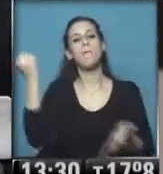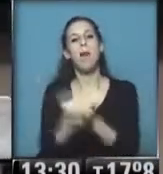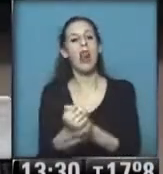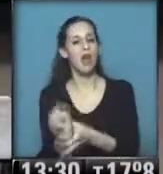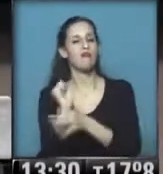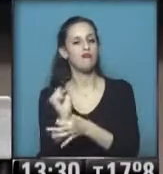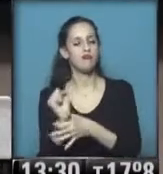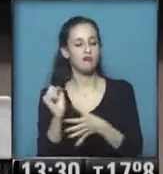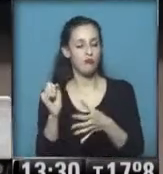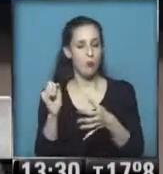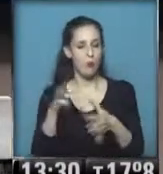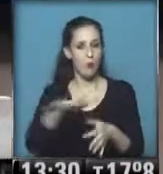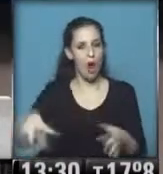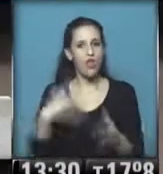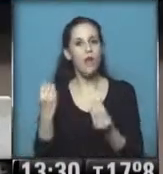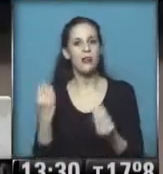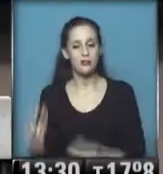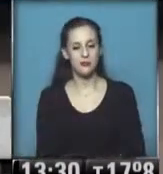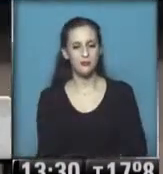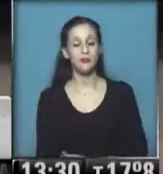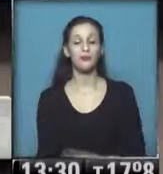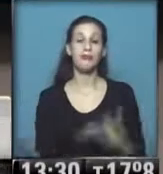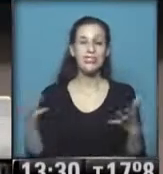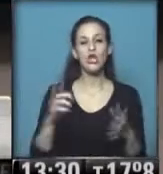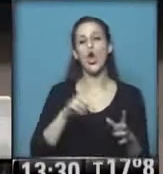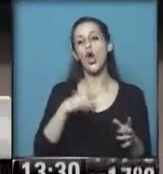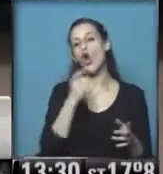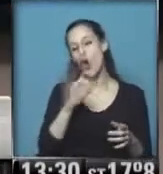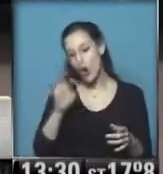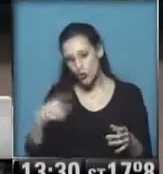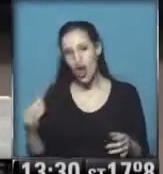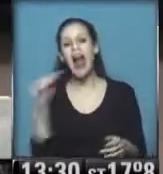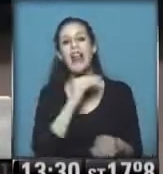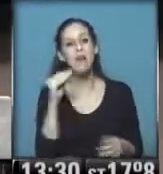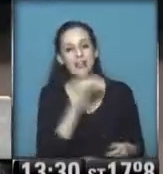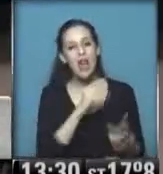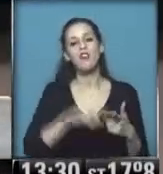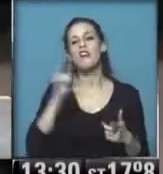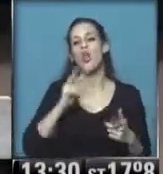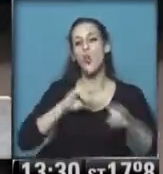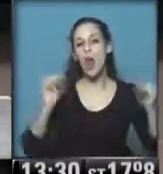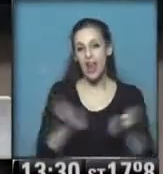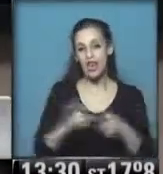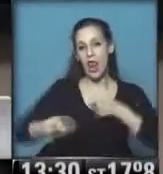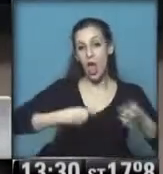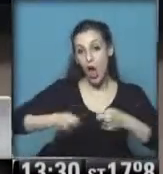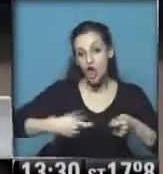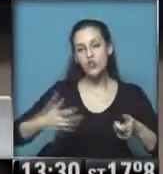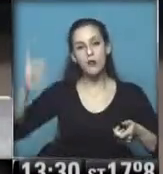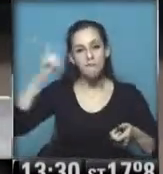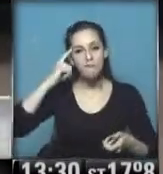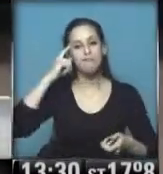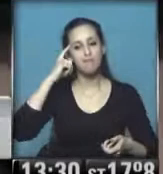barrio Bueno también pensamos en que en los almacenes y en las verdulerías que están en el barrio actualmente funcionando y para eso dispusimos